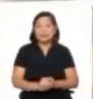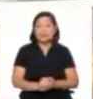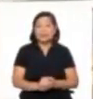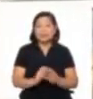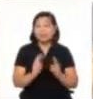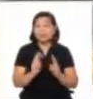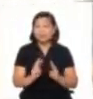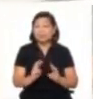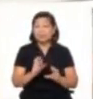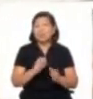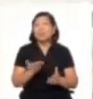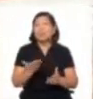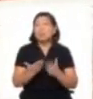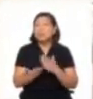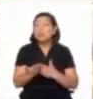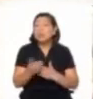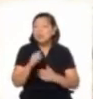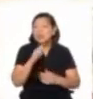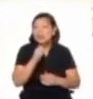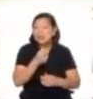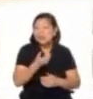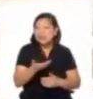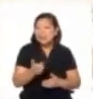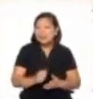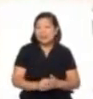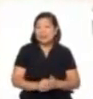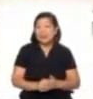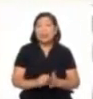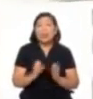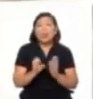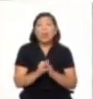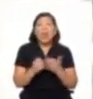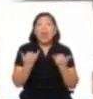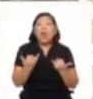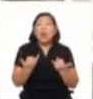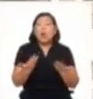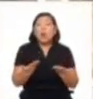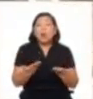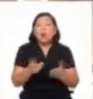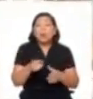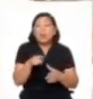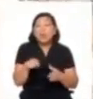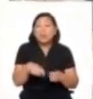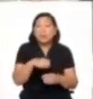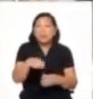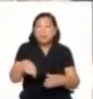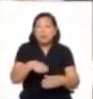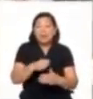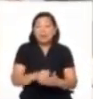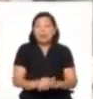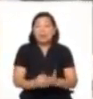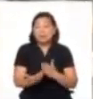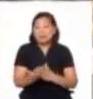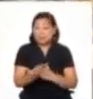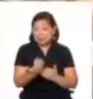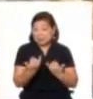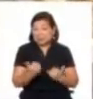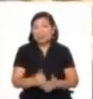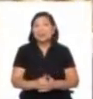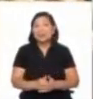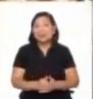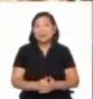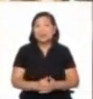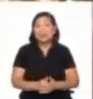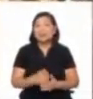Vamos a tratar de conversar. Señora, ¿qué tal? Estamos en vivo por el TV Perú. Por ejemplo, en estos momentos, ¿qué es lo que han preparado ustedes? Buenos días, señorita. En primer